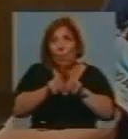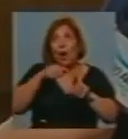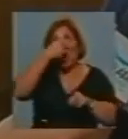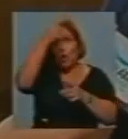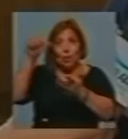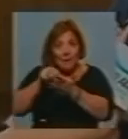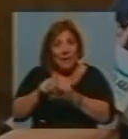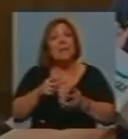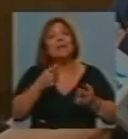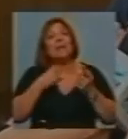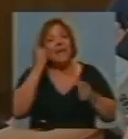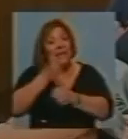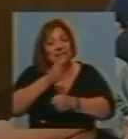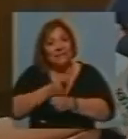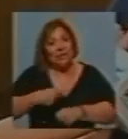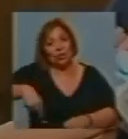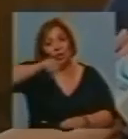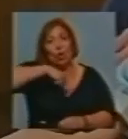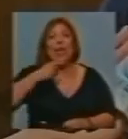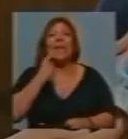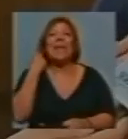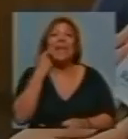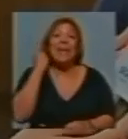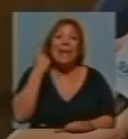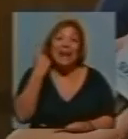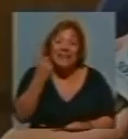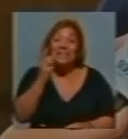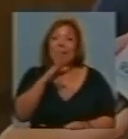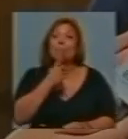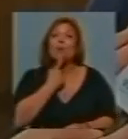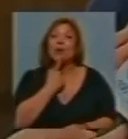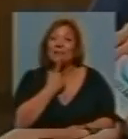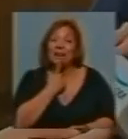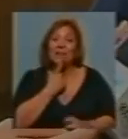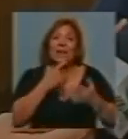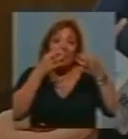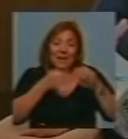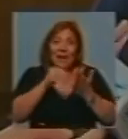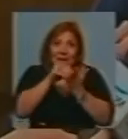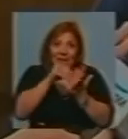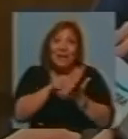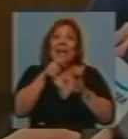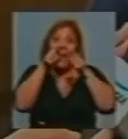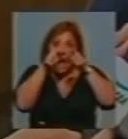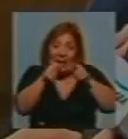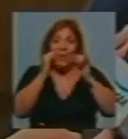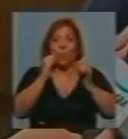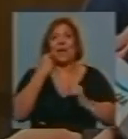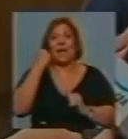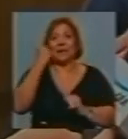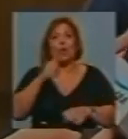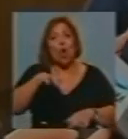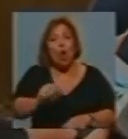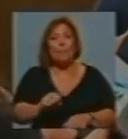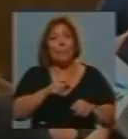determinados requisitos profesionales a nuestra gerencia política. Requisitos profesionales y establezcamos ahí, en nivel gerencial, un compromiso de